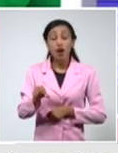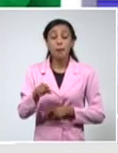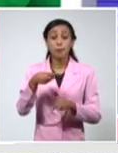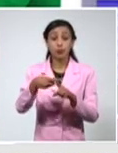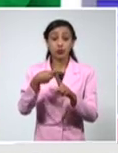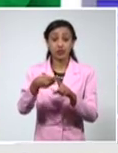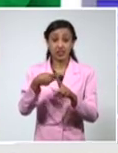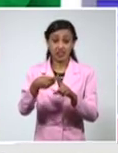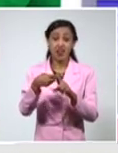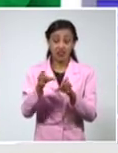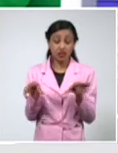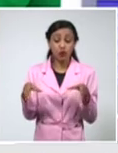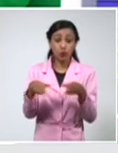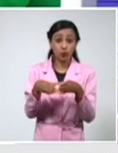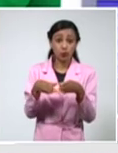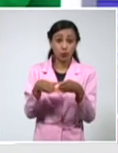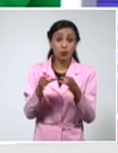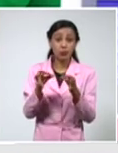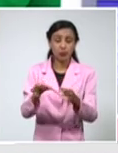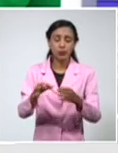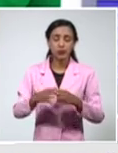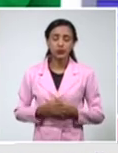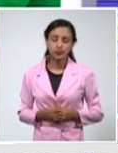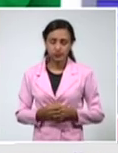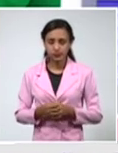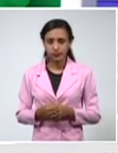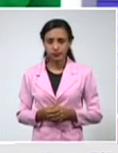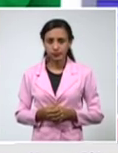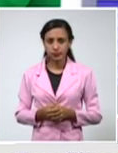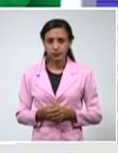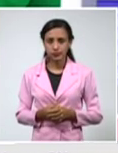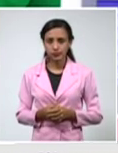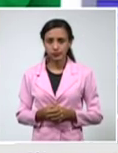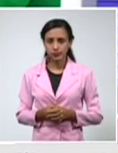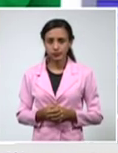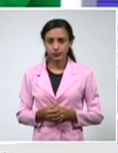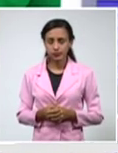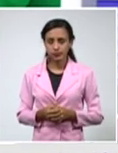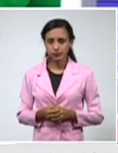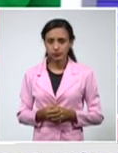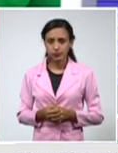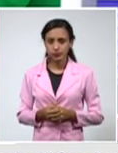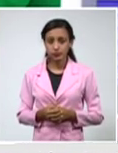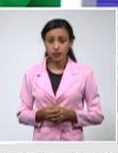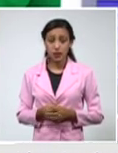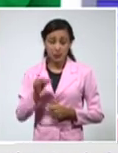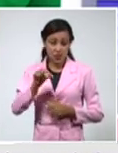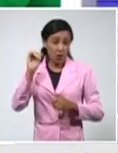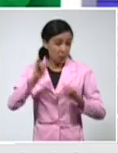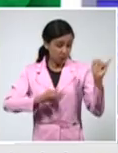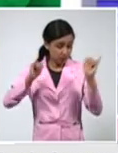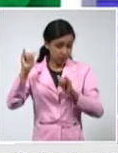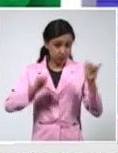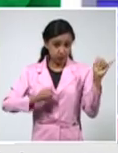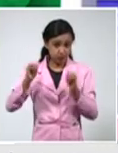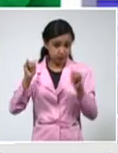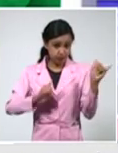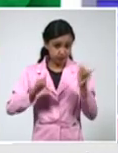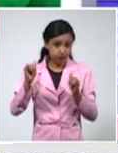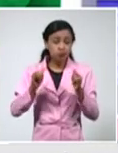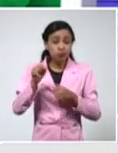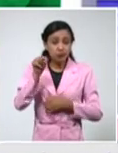COVID que fueron evaluados como importados, que son importados,